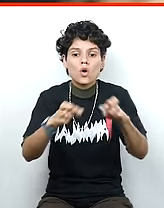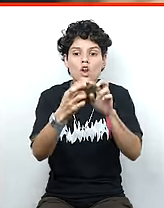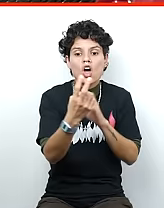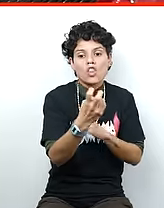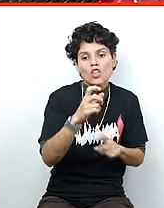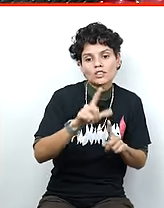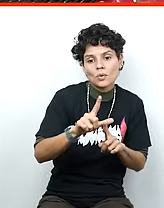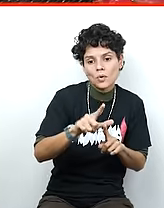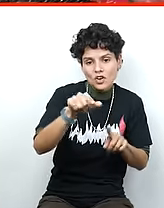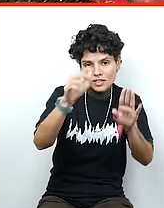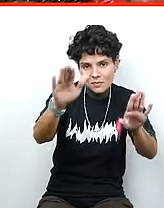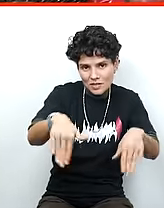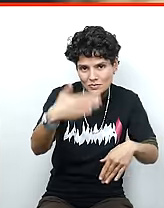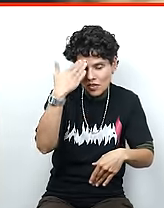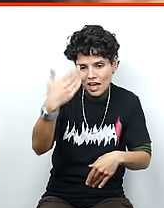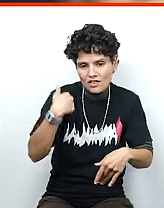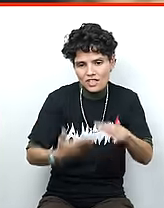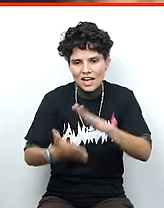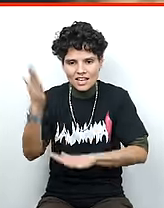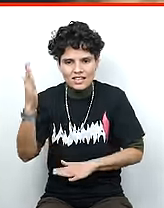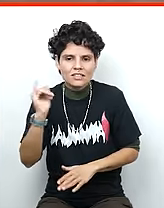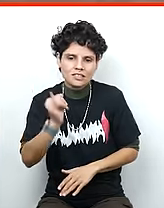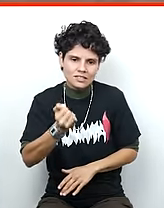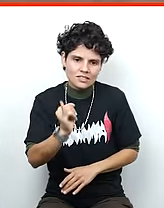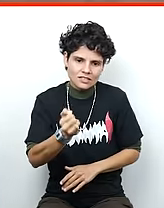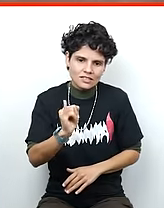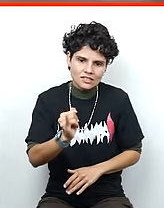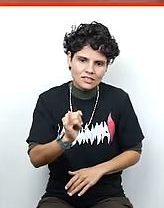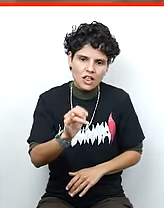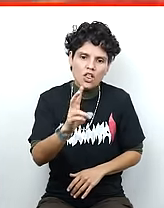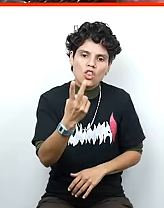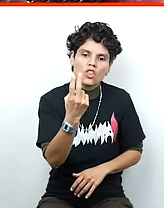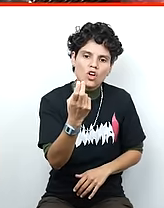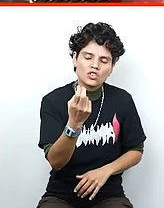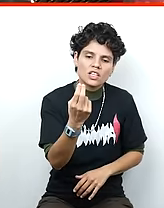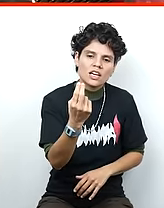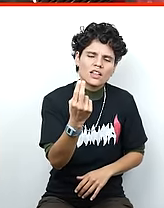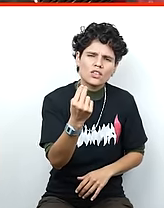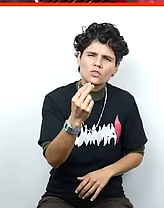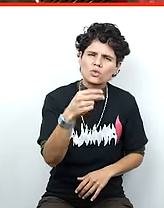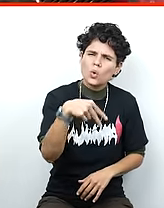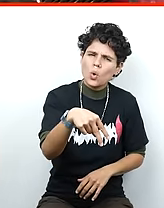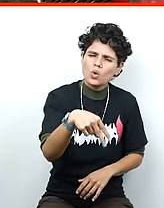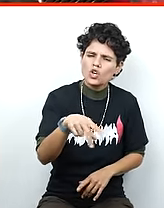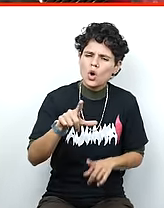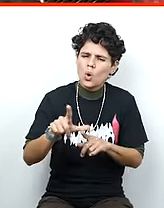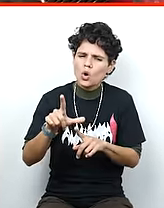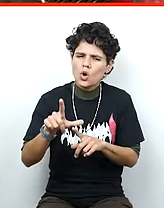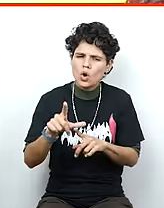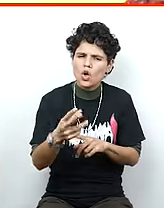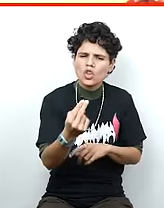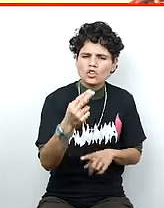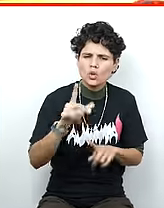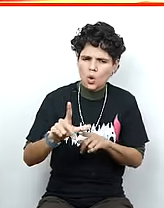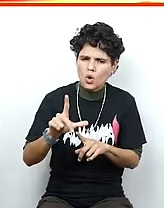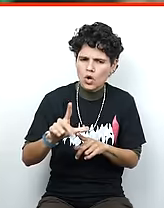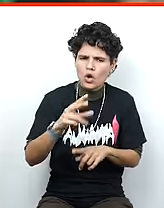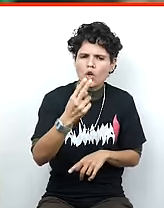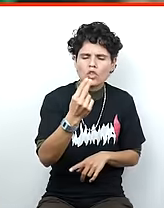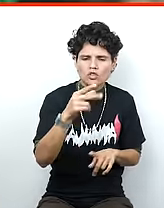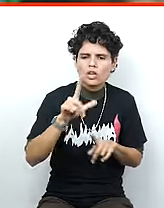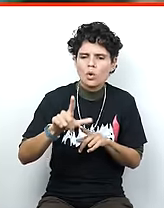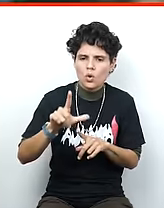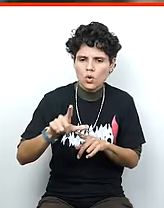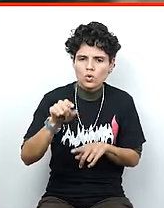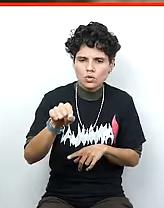¿cómo te acordás? Porque fue el día que salimos. O sea, ese día no... No se 12 de julio. Nunca. 12 de junio. ¿Junio fue, compañero? Sí. Julio. 12 de julio.